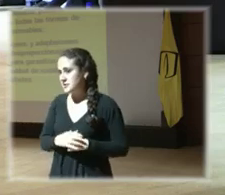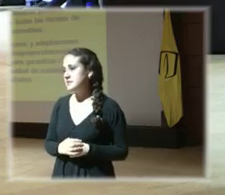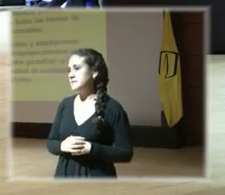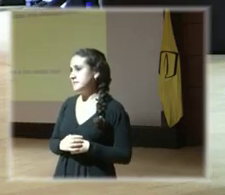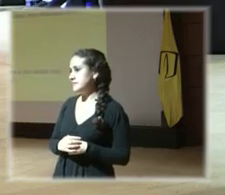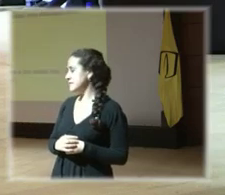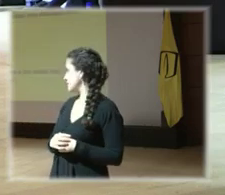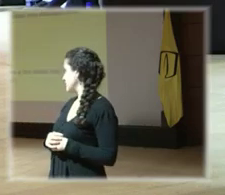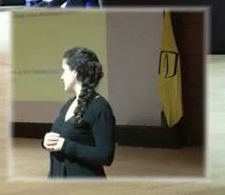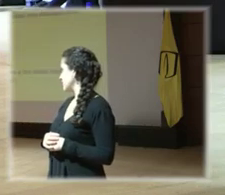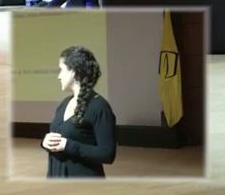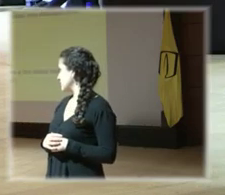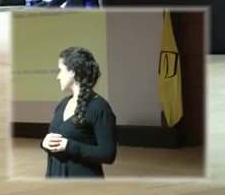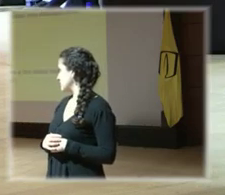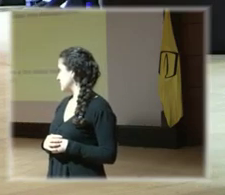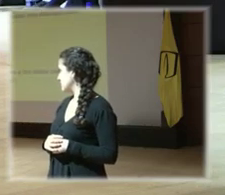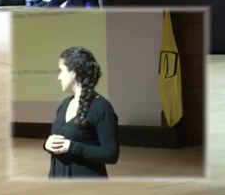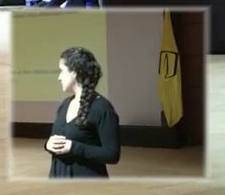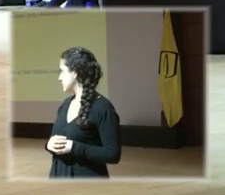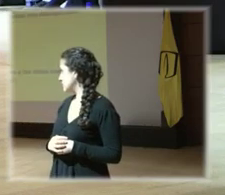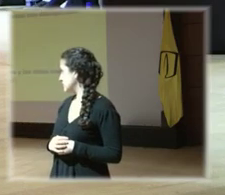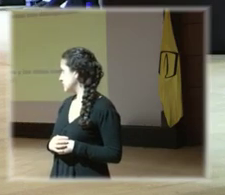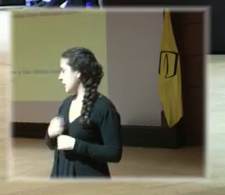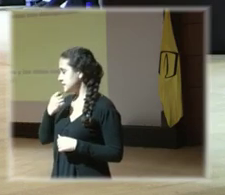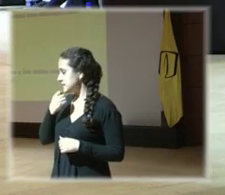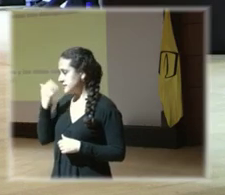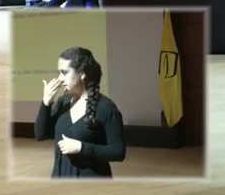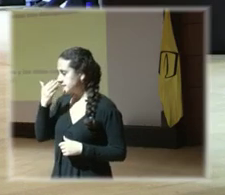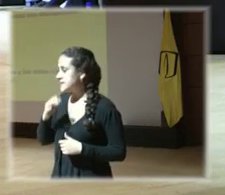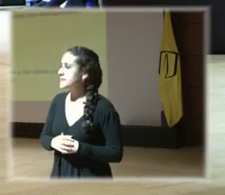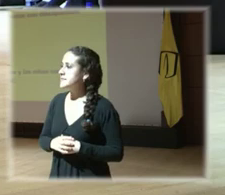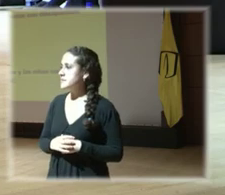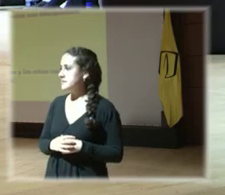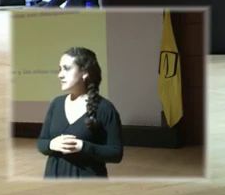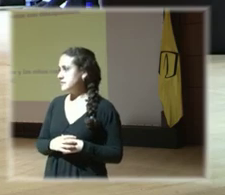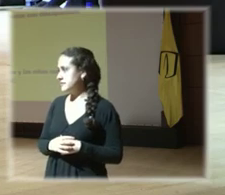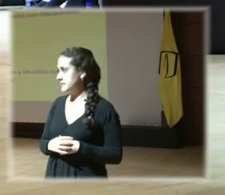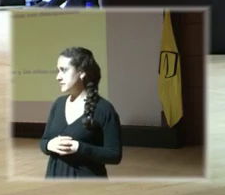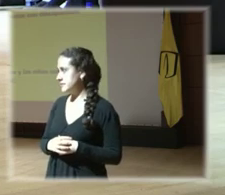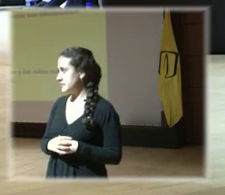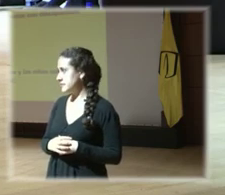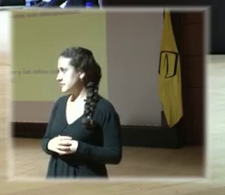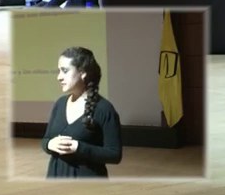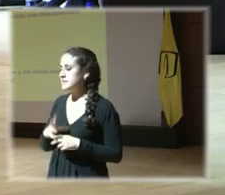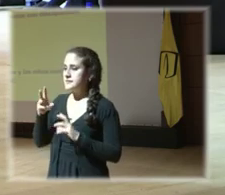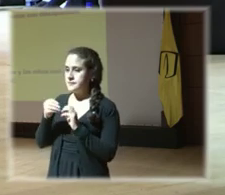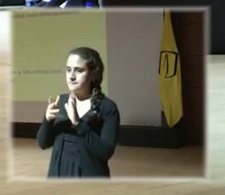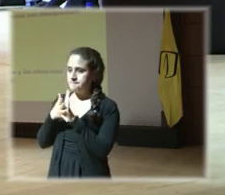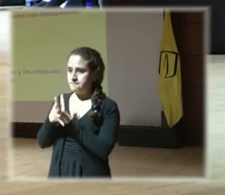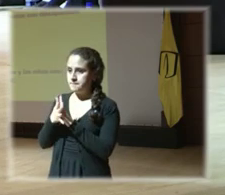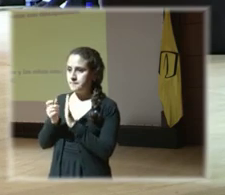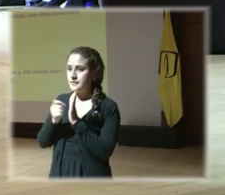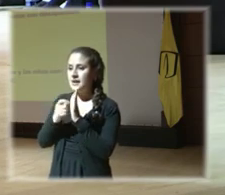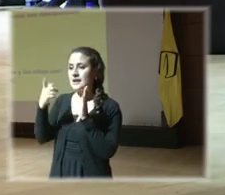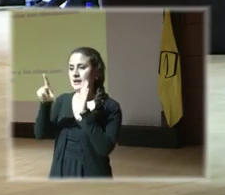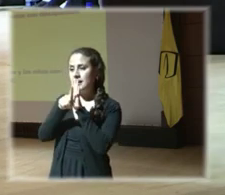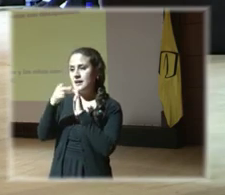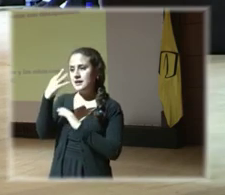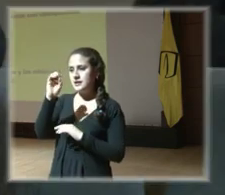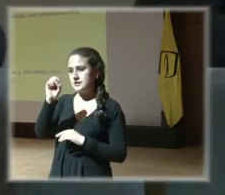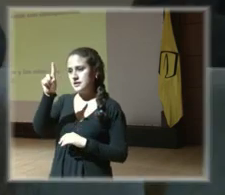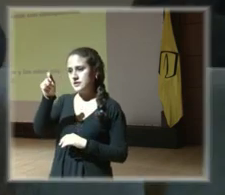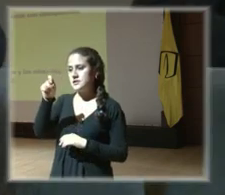escuchan? ¿Sí? ¿Me escuchan? Ya, ahora sí. Ok. Una cuestión puntual. La ley 1306